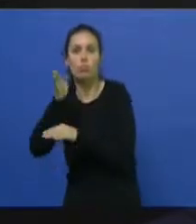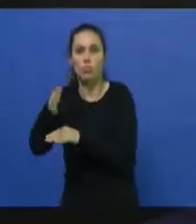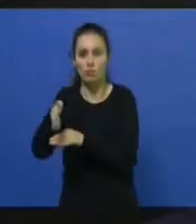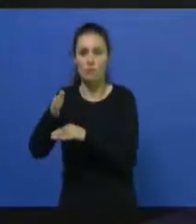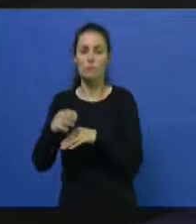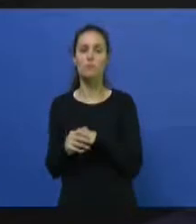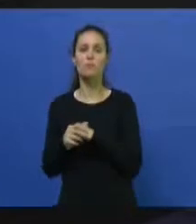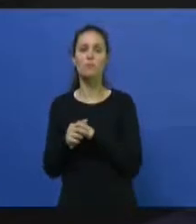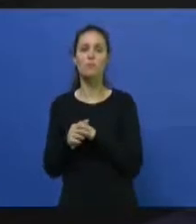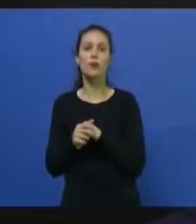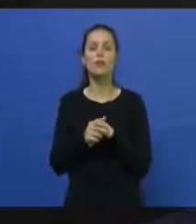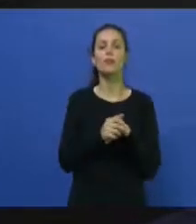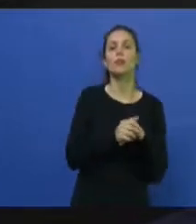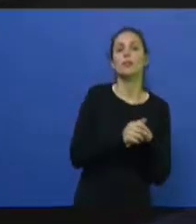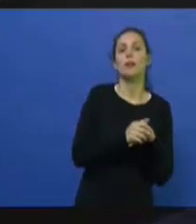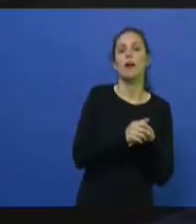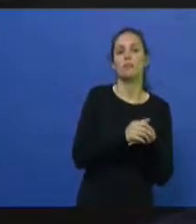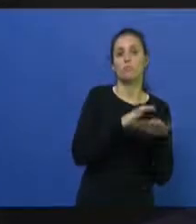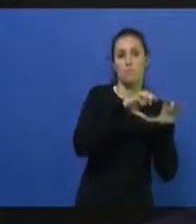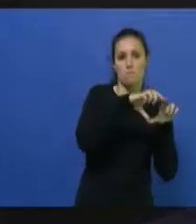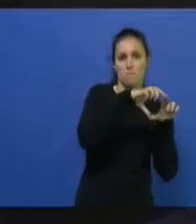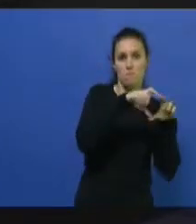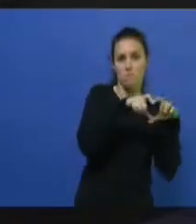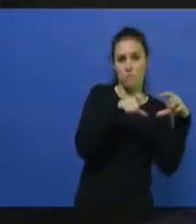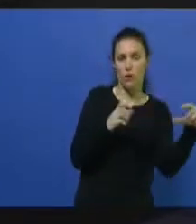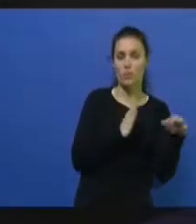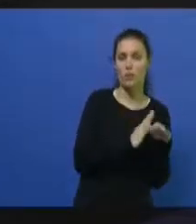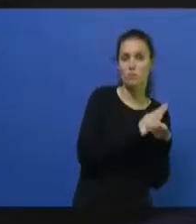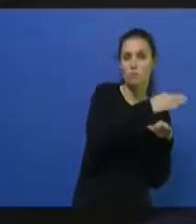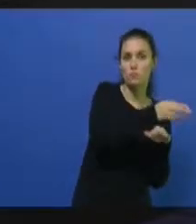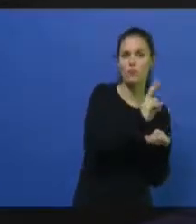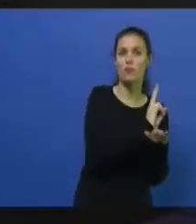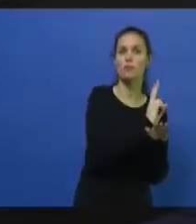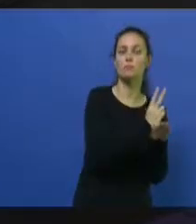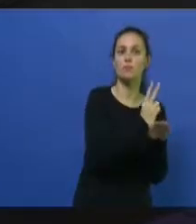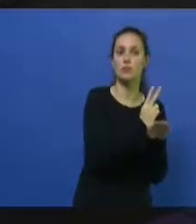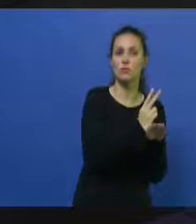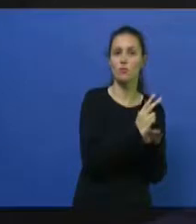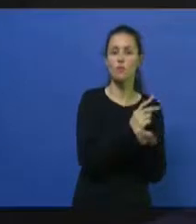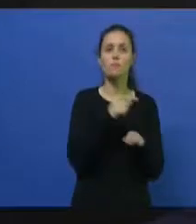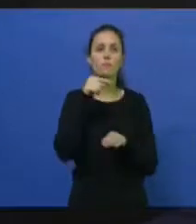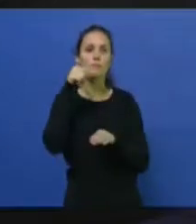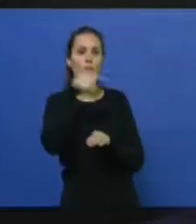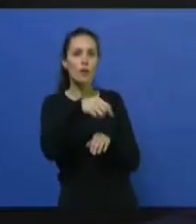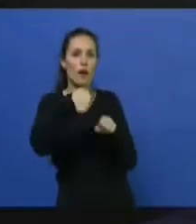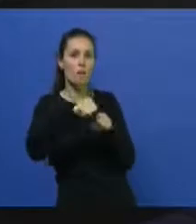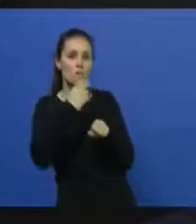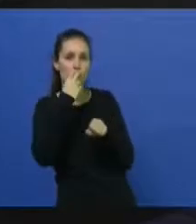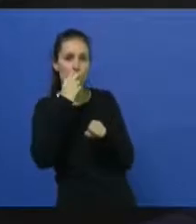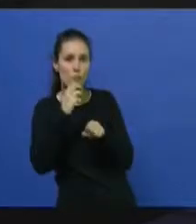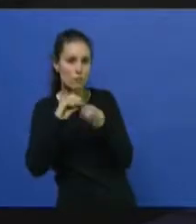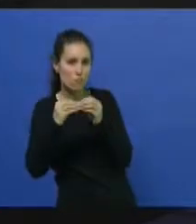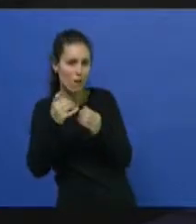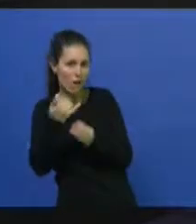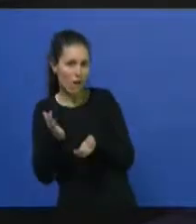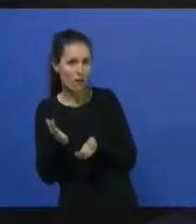puente. Al cruzar el puente vamos a Villanueva. Sí. Ah, ¿en la moto eléctrica en Villanueva no tengo problema? Qué buena pregunta, te dije. No, me la pasó,